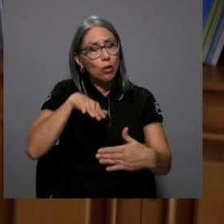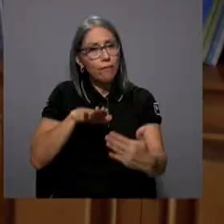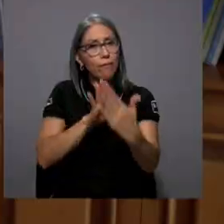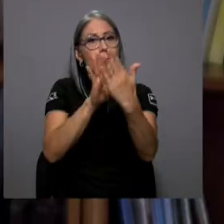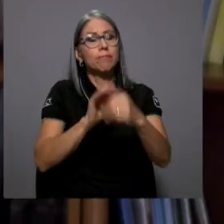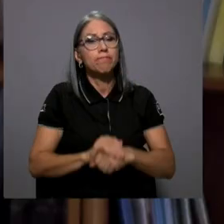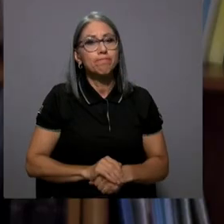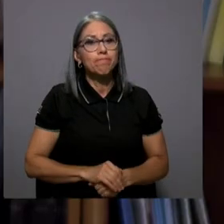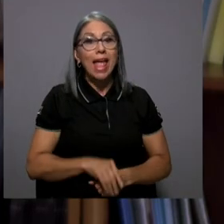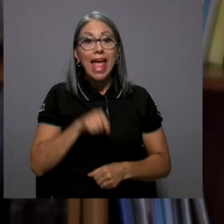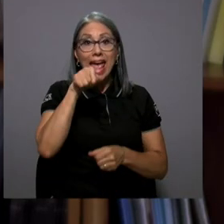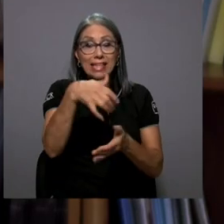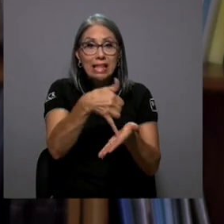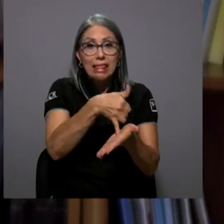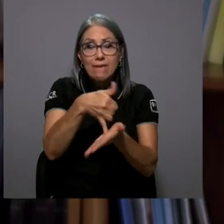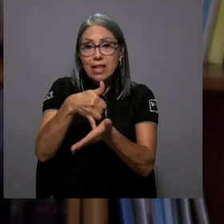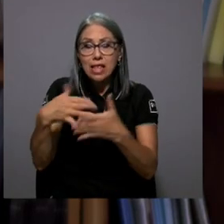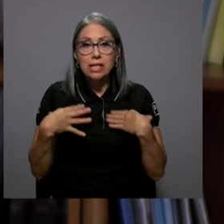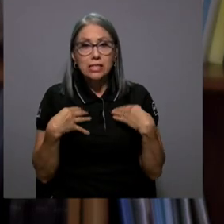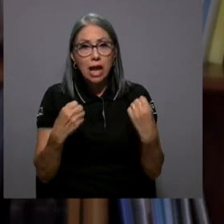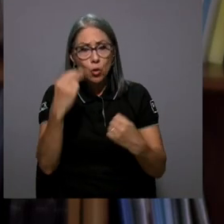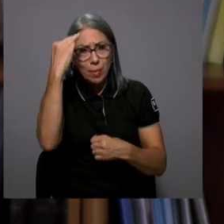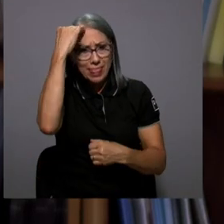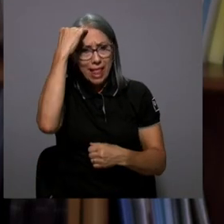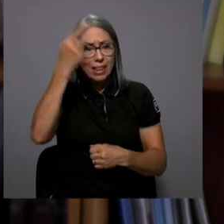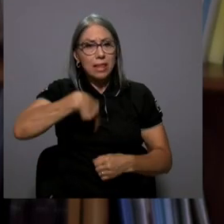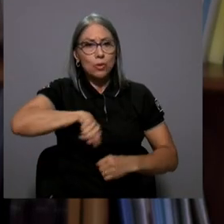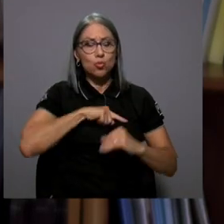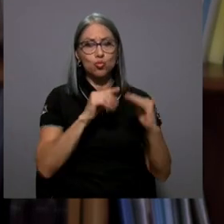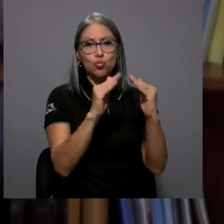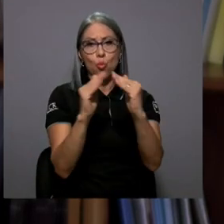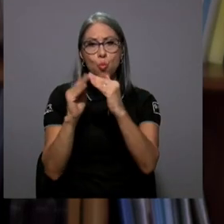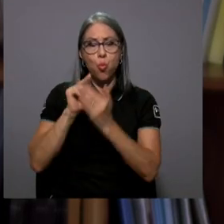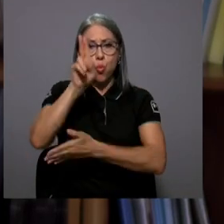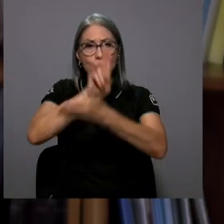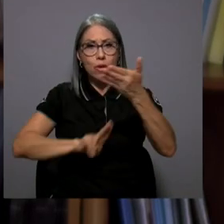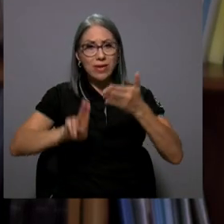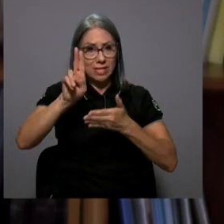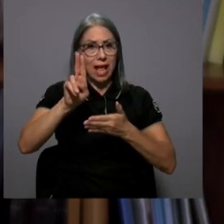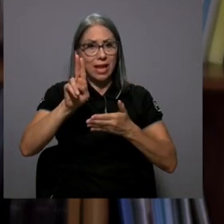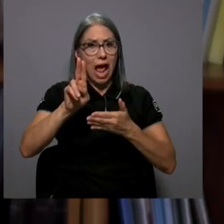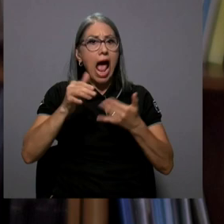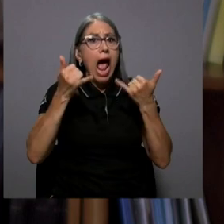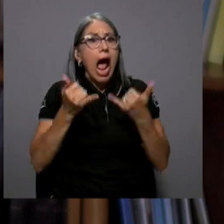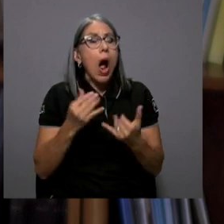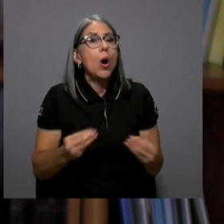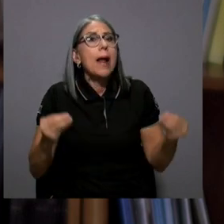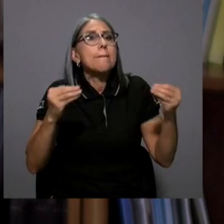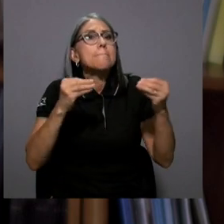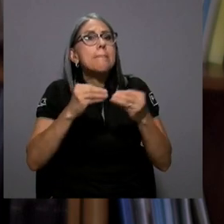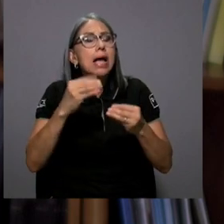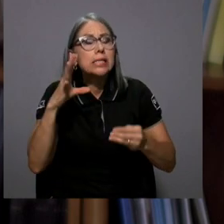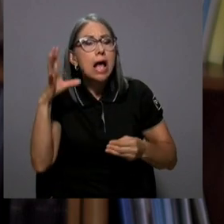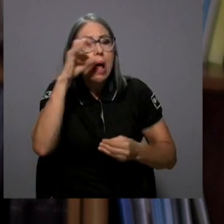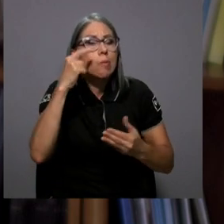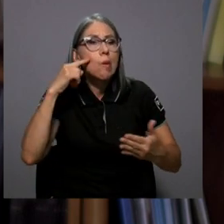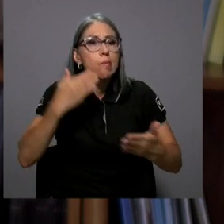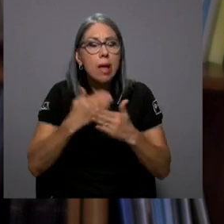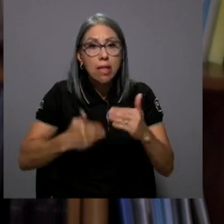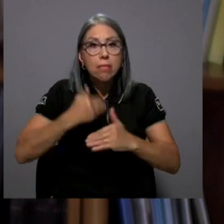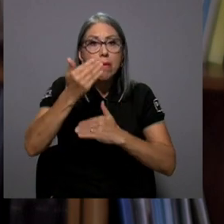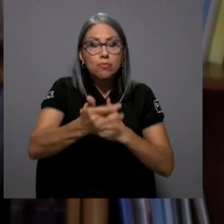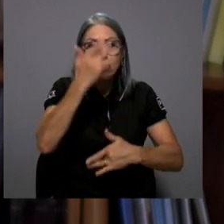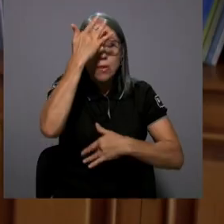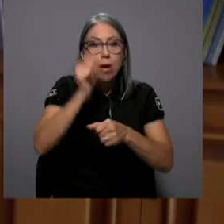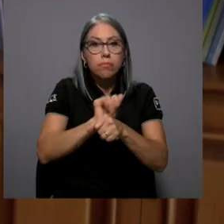sobrellevar. Este debilitamiento en la salud mental de nuestra comunidad universitaria se ha vuelto aún más evidente posterior a la